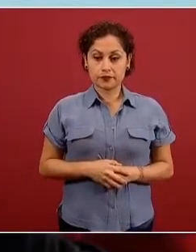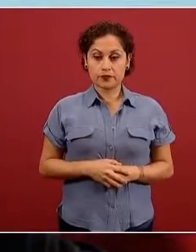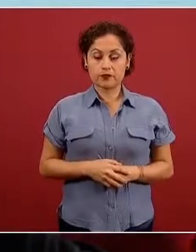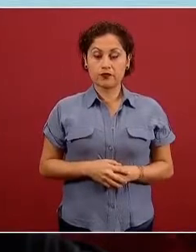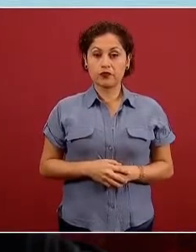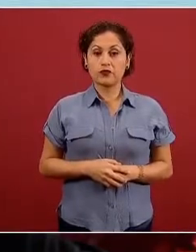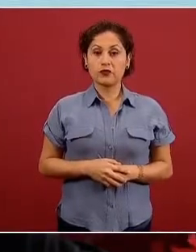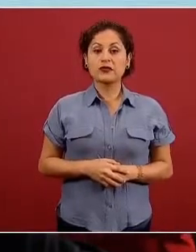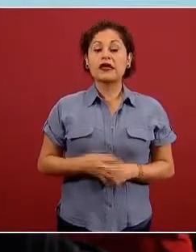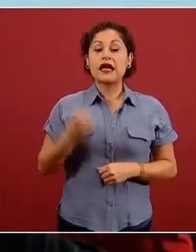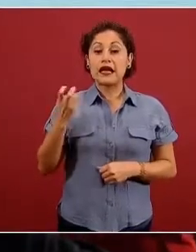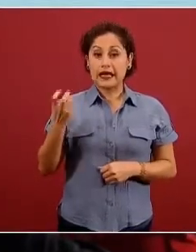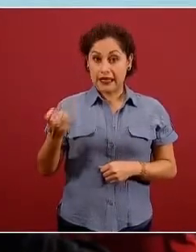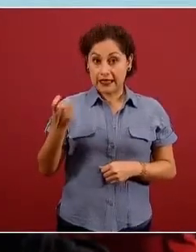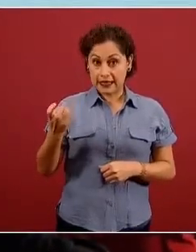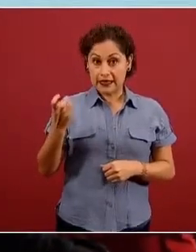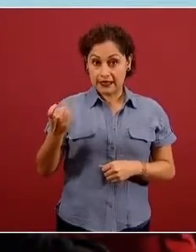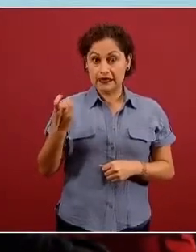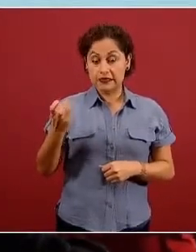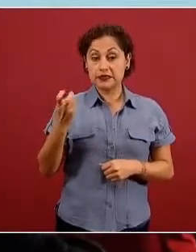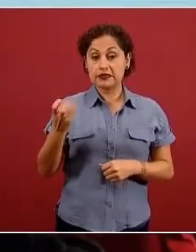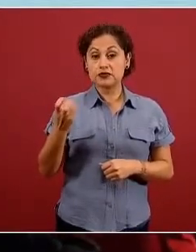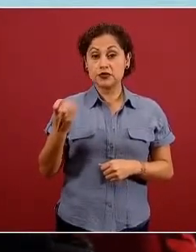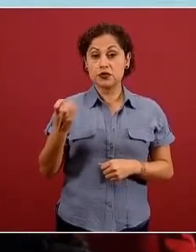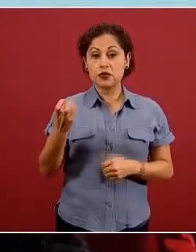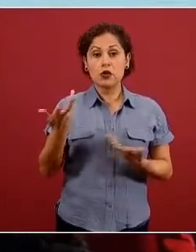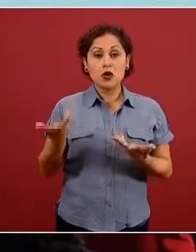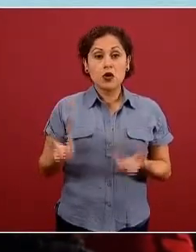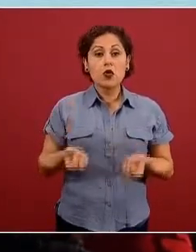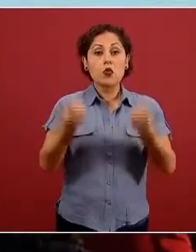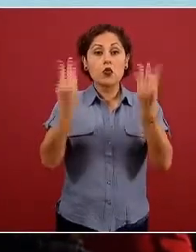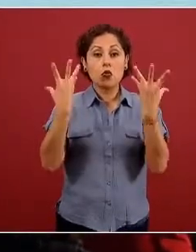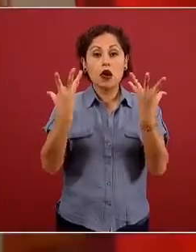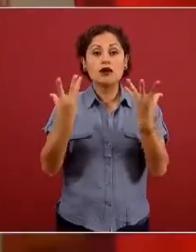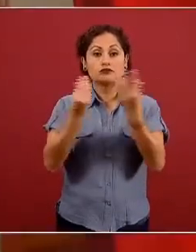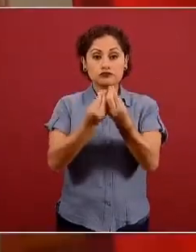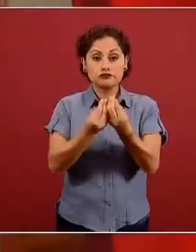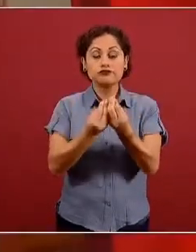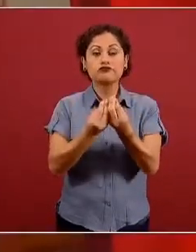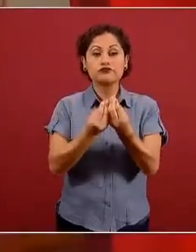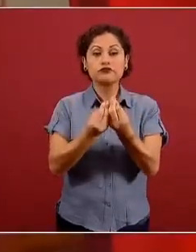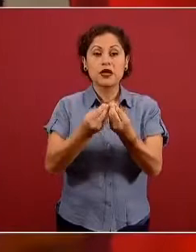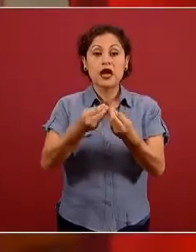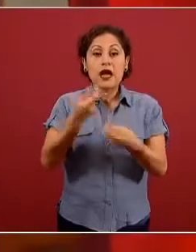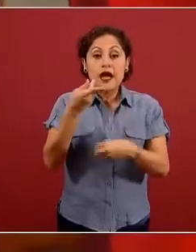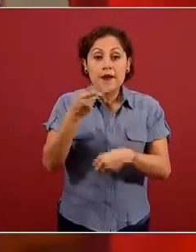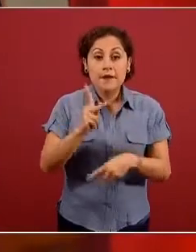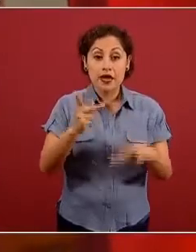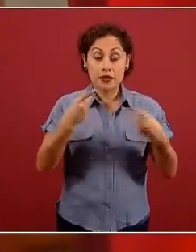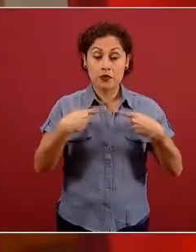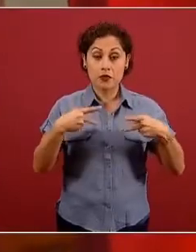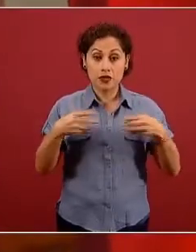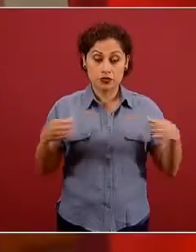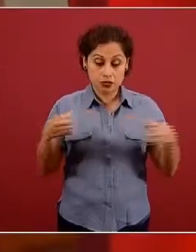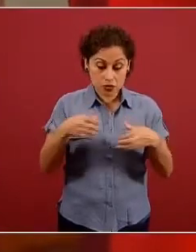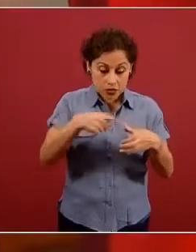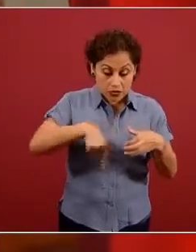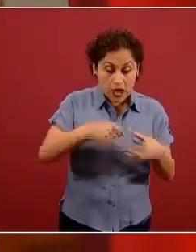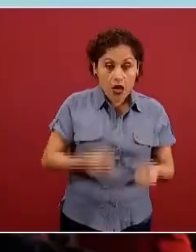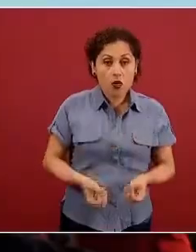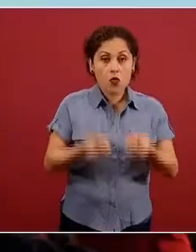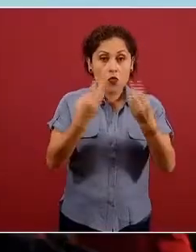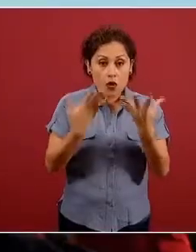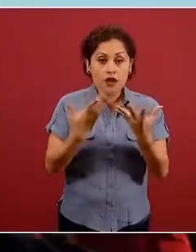Esto representa la incidencia es el número de casos nuevos divididos entre el tamaño de la población de un territorio definido, en este caso